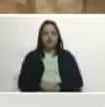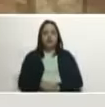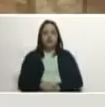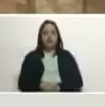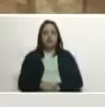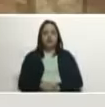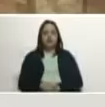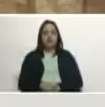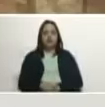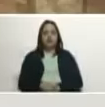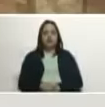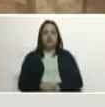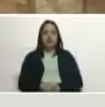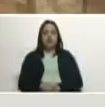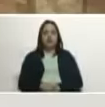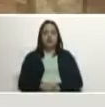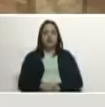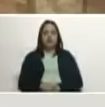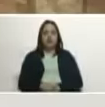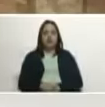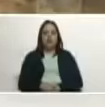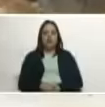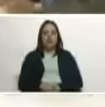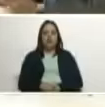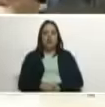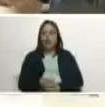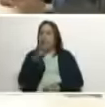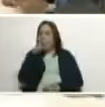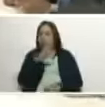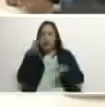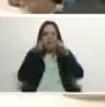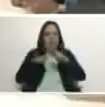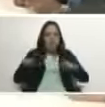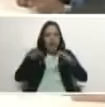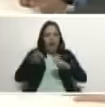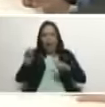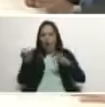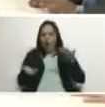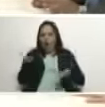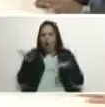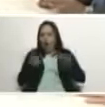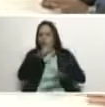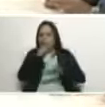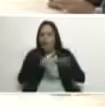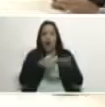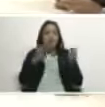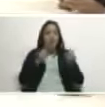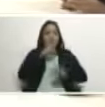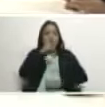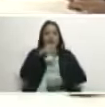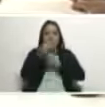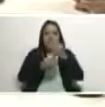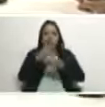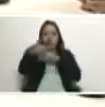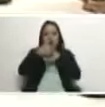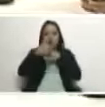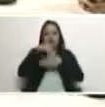No ha sido suficientemente estudiado, analizado ni balanceado. ¿Cuánto daño se le hizo al